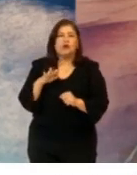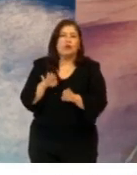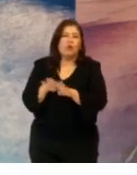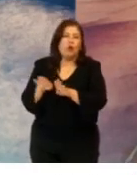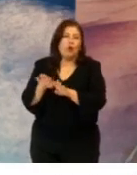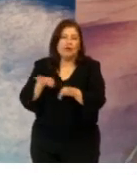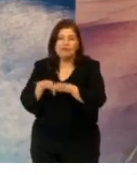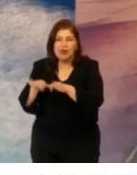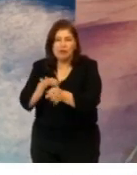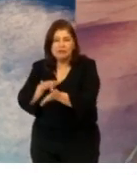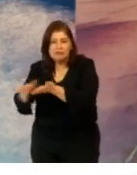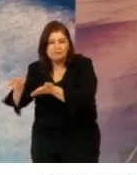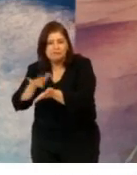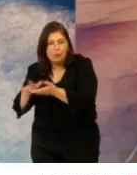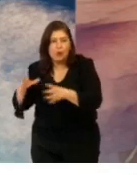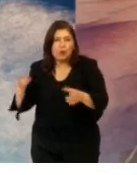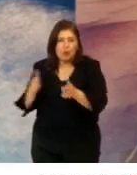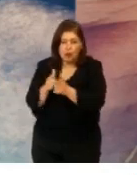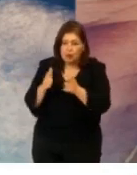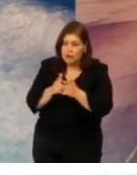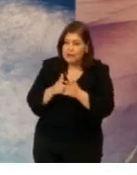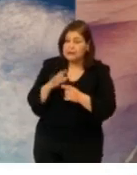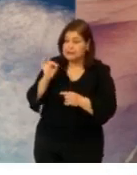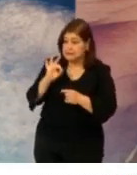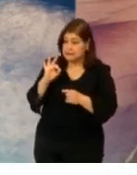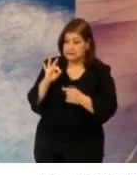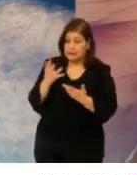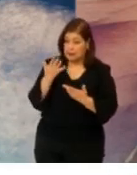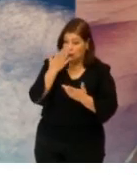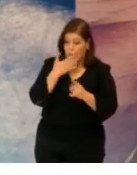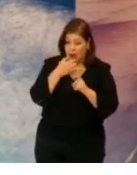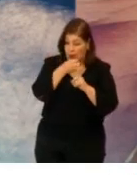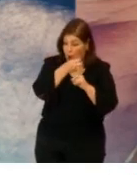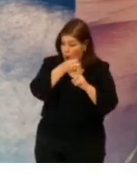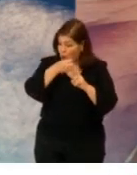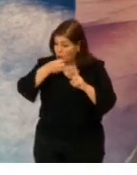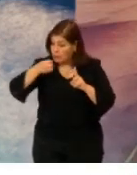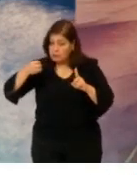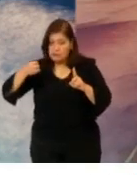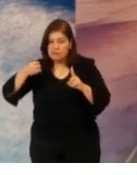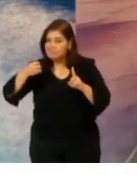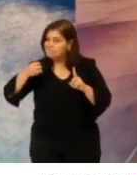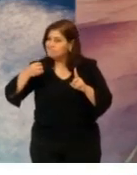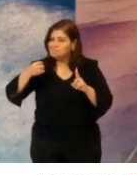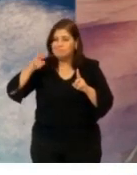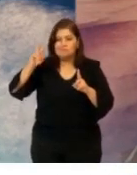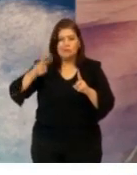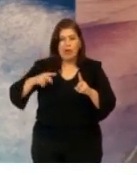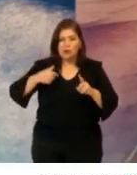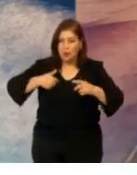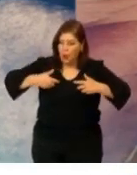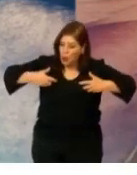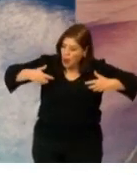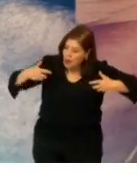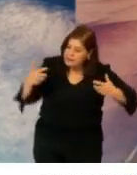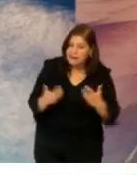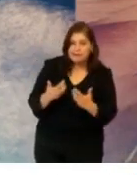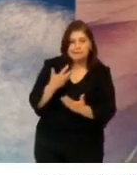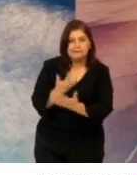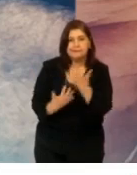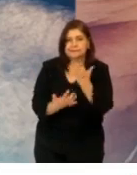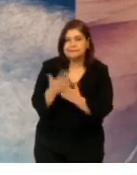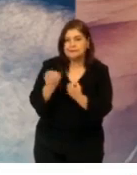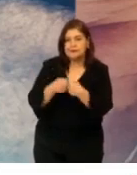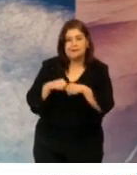Y que creamos que si no hay organización, no es posible ser actor social.